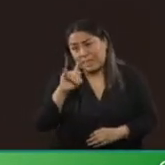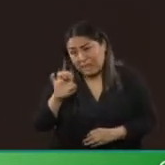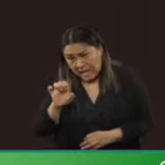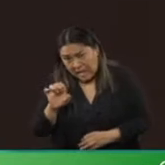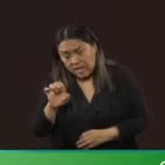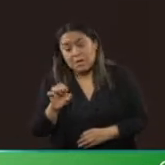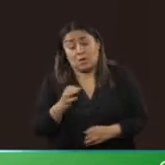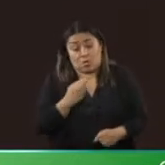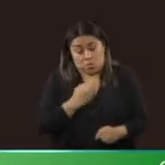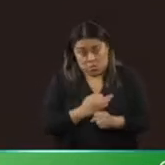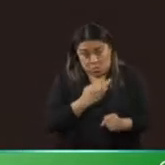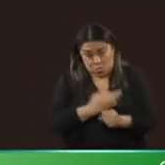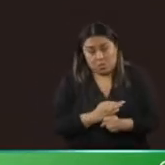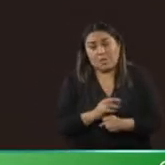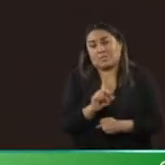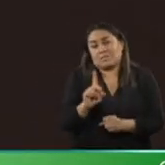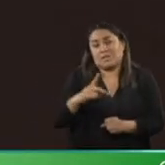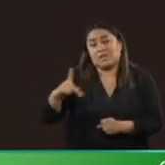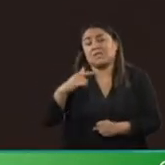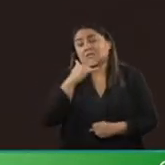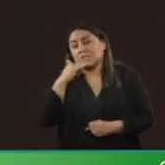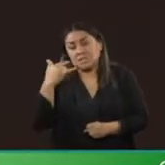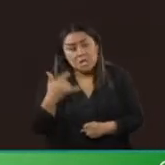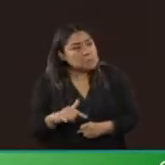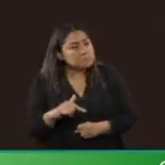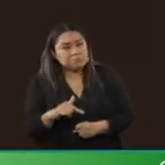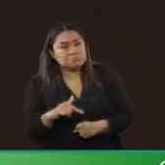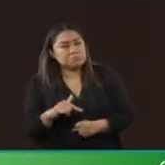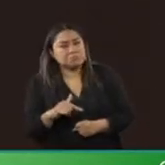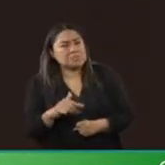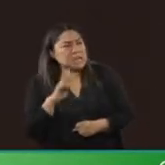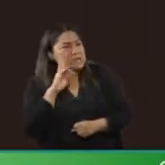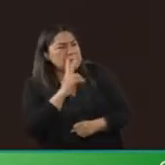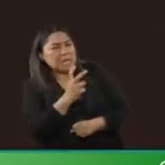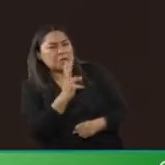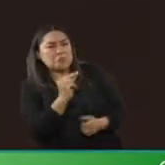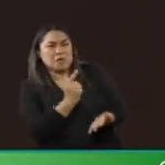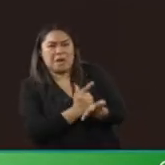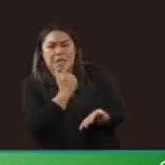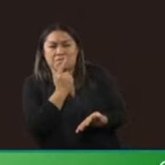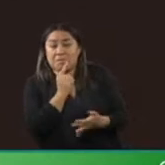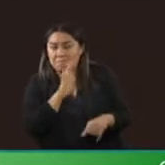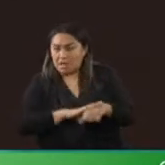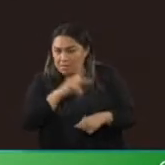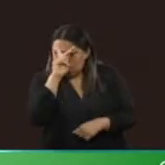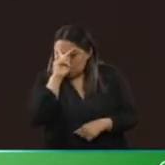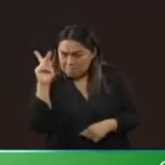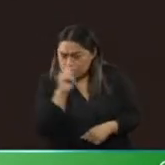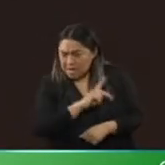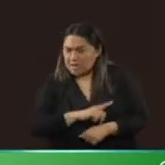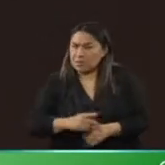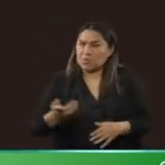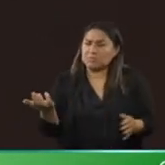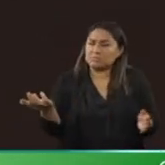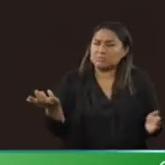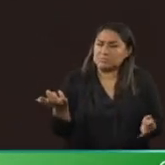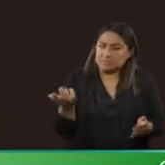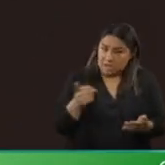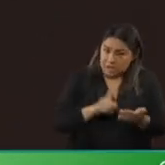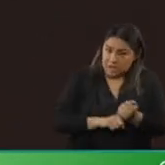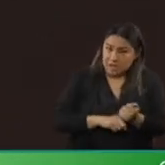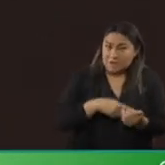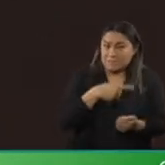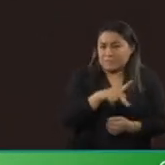hoy sectores de la derecha chilena se niegan a condenarla y lo que es peor se niegan a reconocer que el